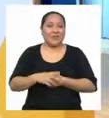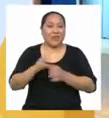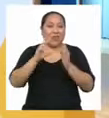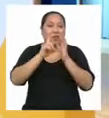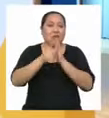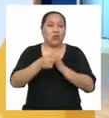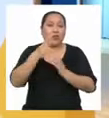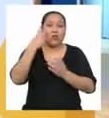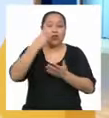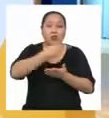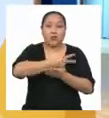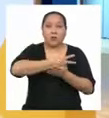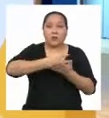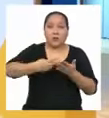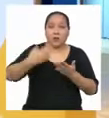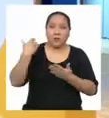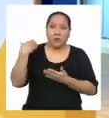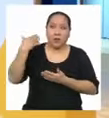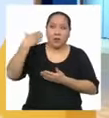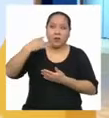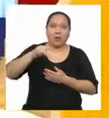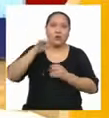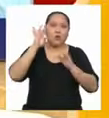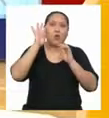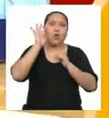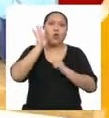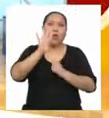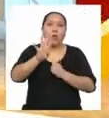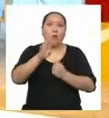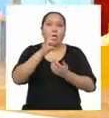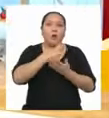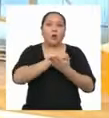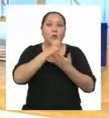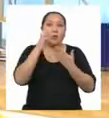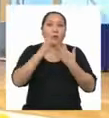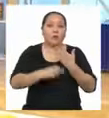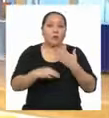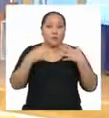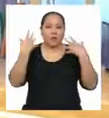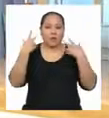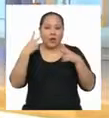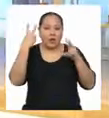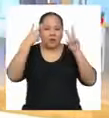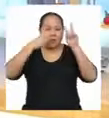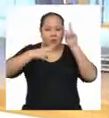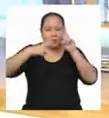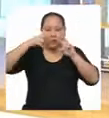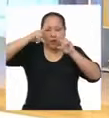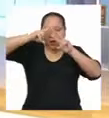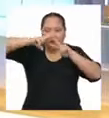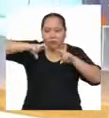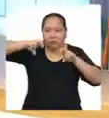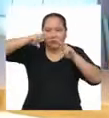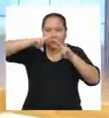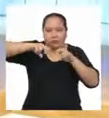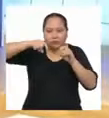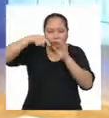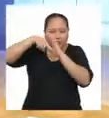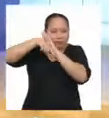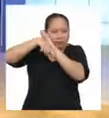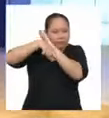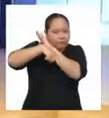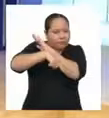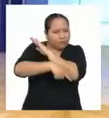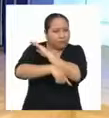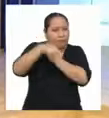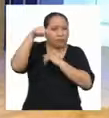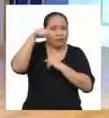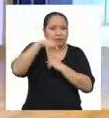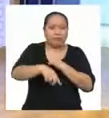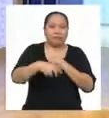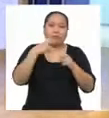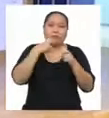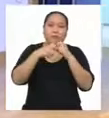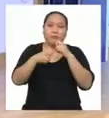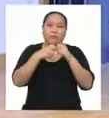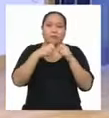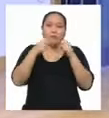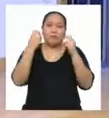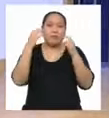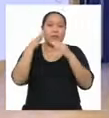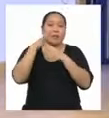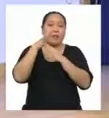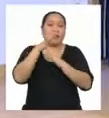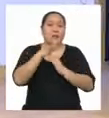de dos semanas Y cuatro programas Hemos podido Analizar a fondo El problema De la